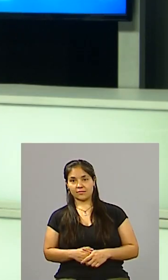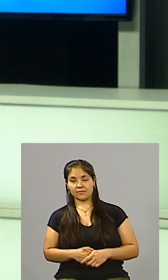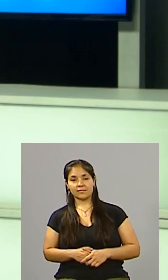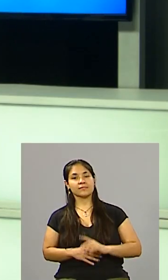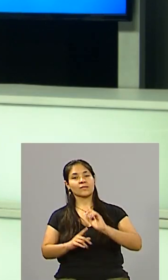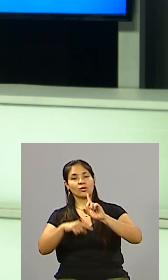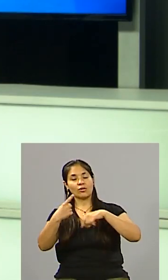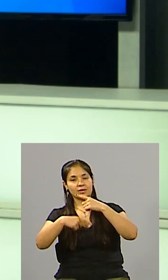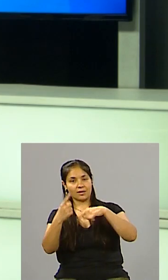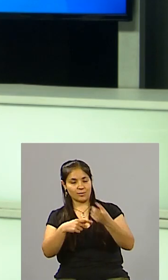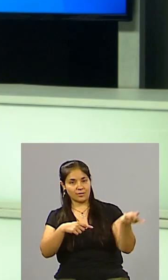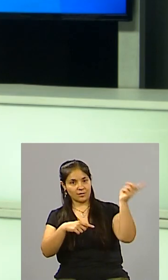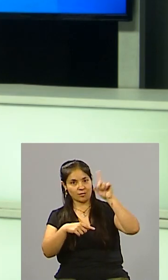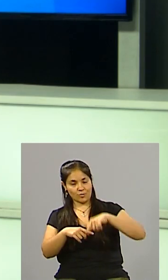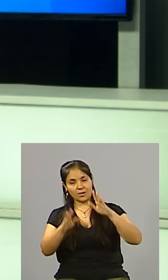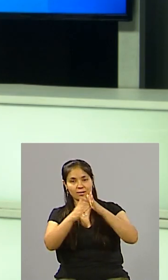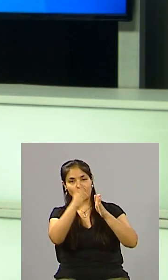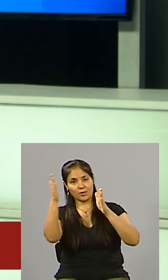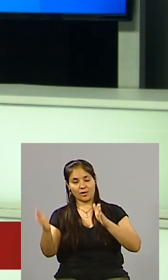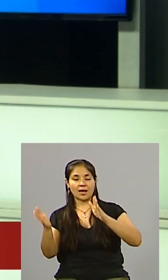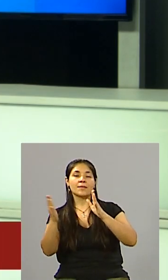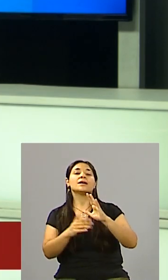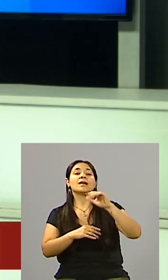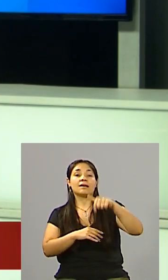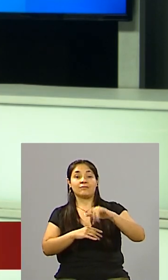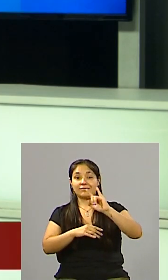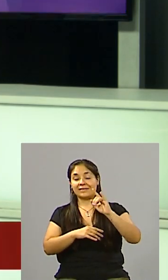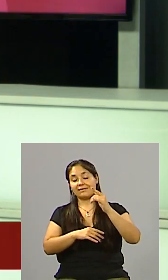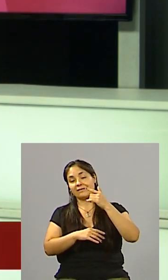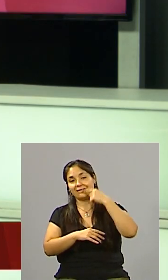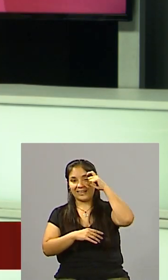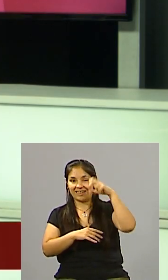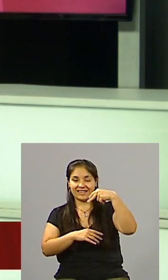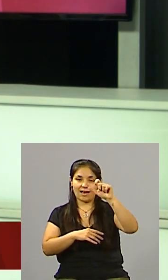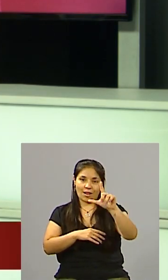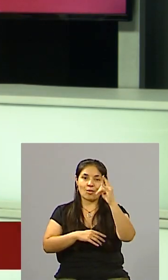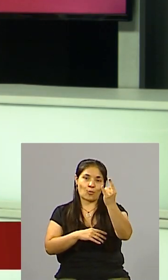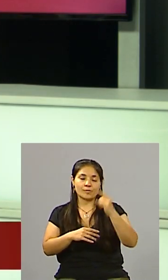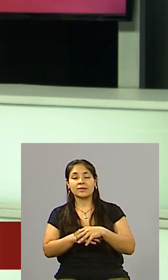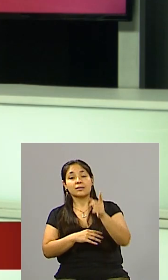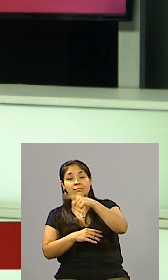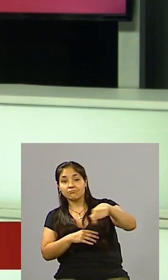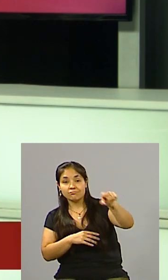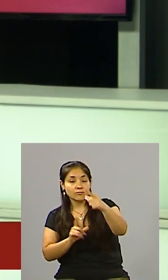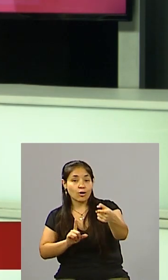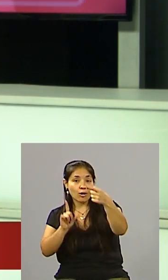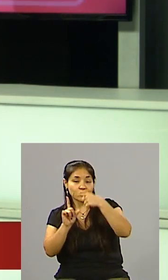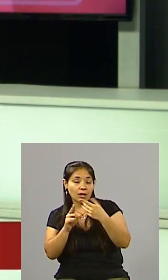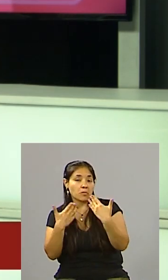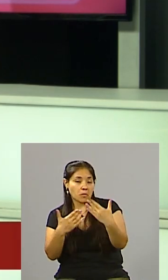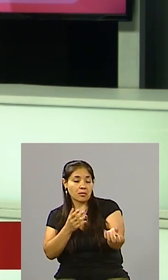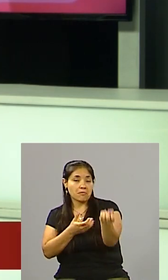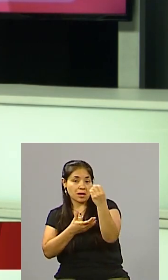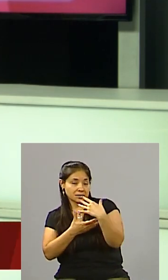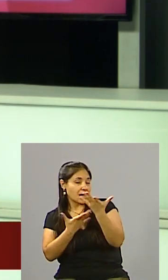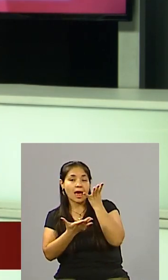Bueno, estamos de vuelta aquí en el 30 de la TDA, esto es Señal U. Recuerden que a través de las redes sociales por ahí nos pueden hacer llegar alguna inquietud, si tienen ganas